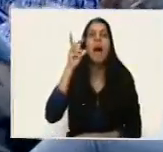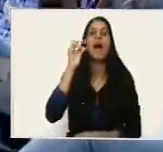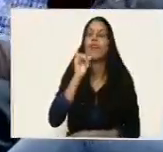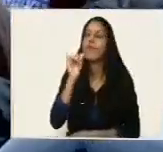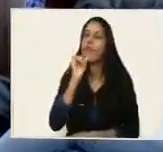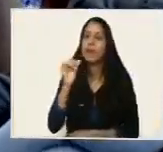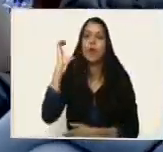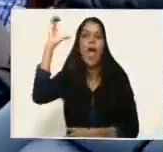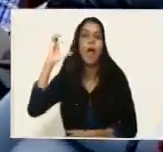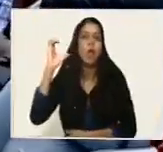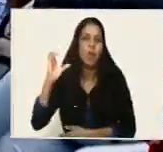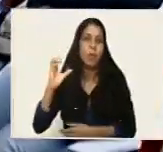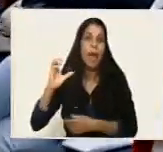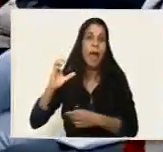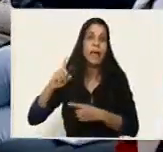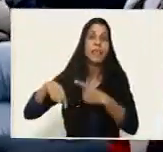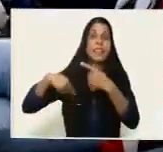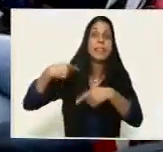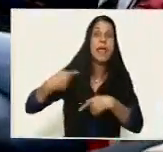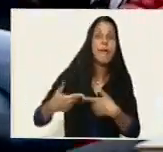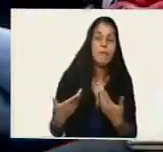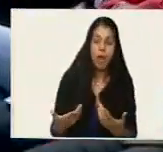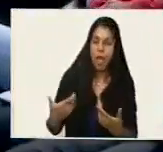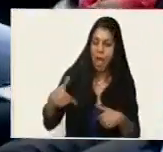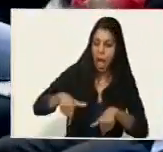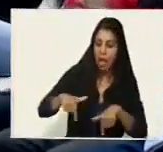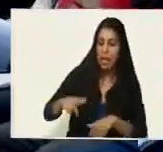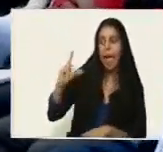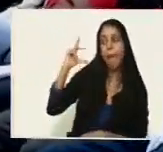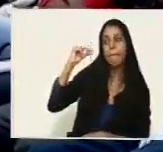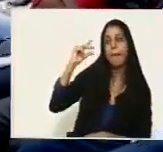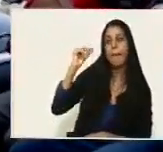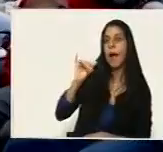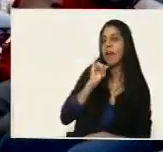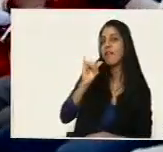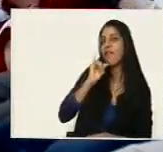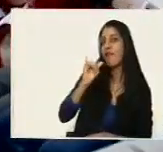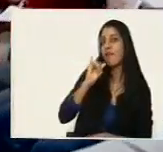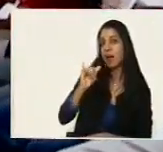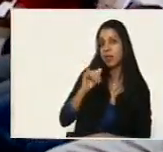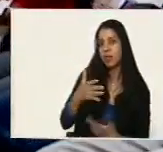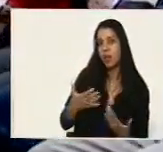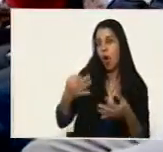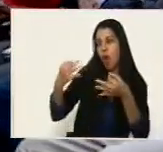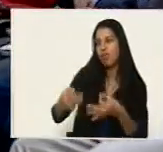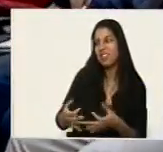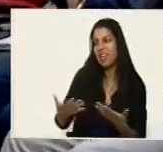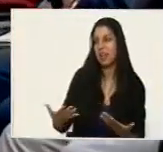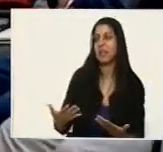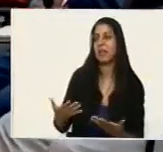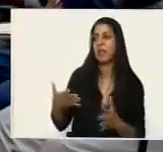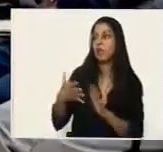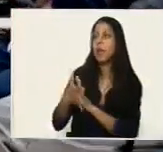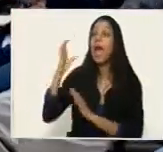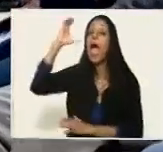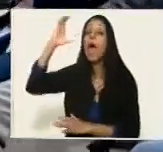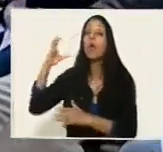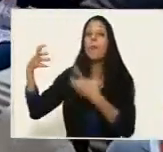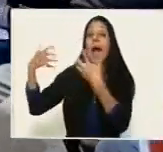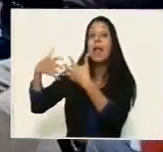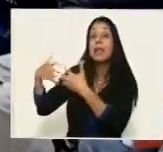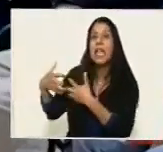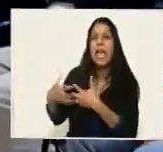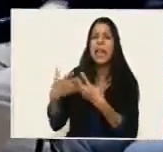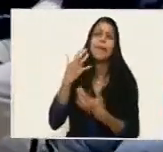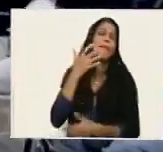mucho tiempo después, llegaban las versiones noticiosas, las versiones oficiales de la lucha de Europa, que era tan